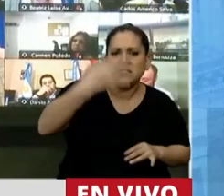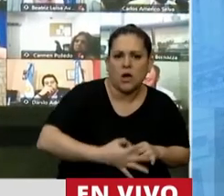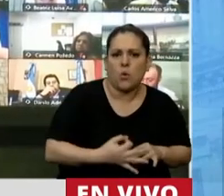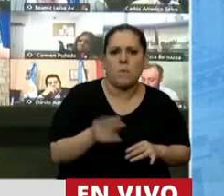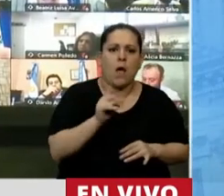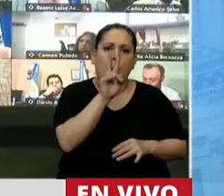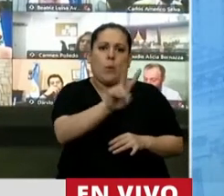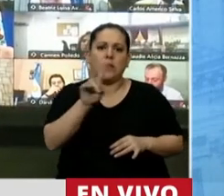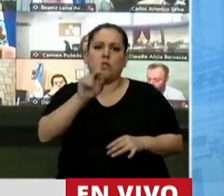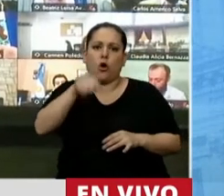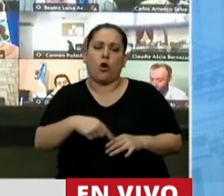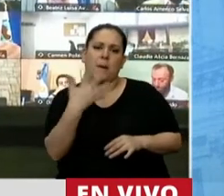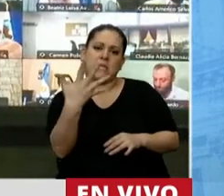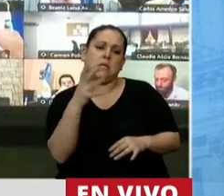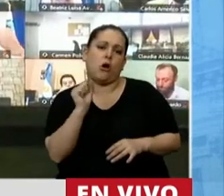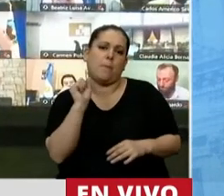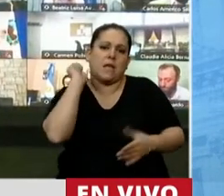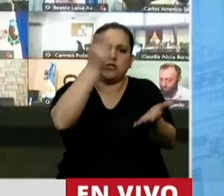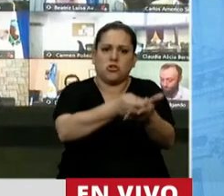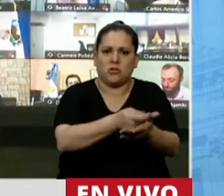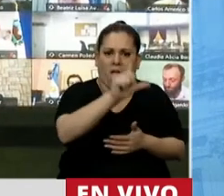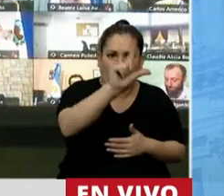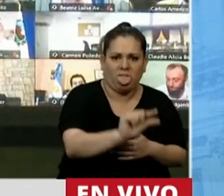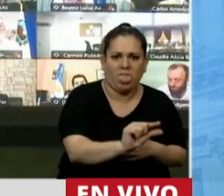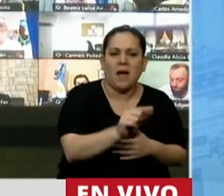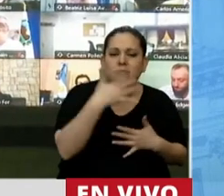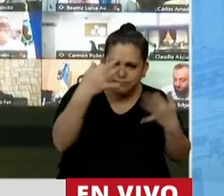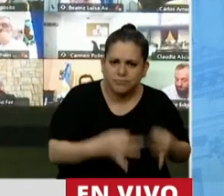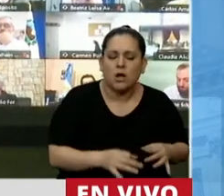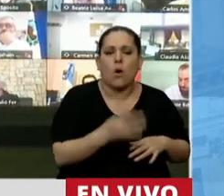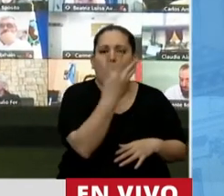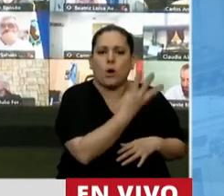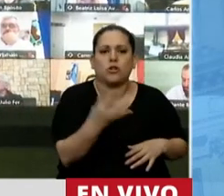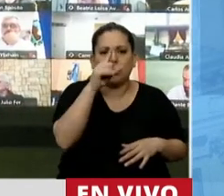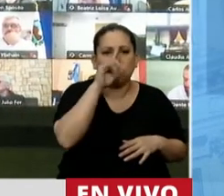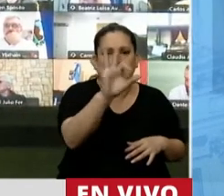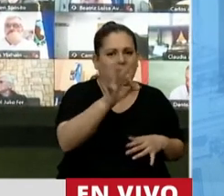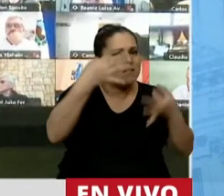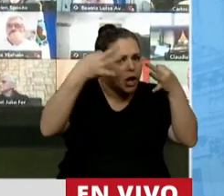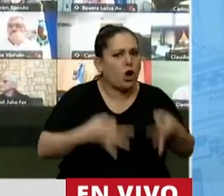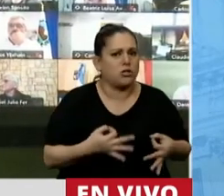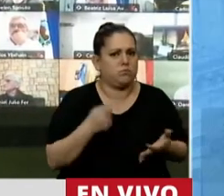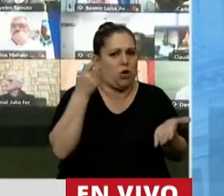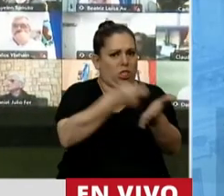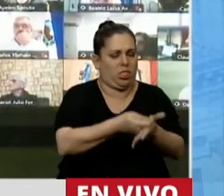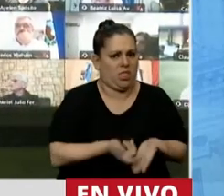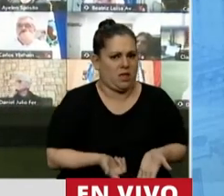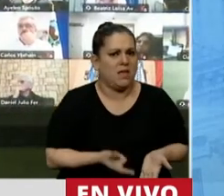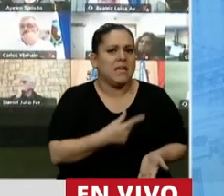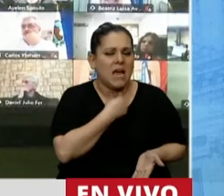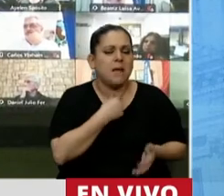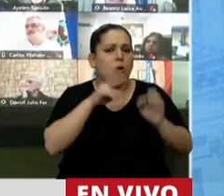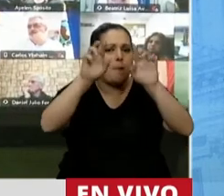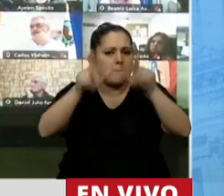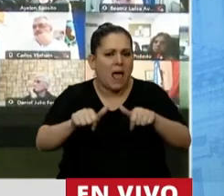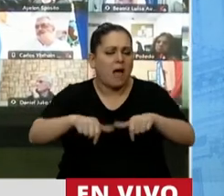solo 22,5 pesos de los 470 que le corresponden por ley. Y queremos fundamentalmente una política integral